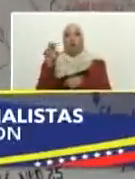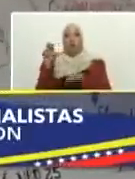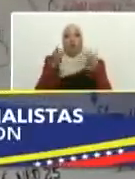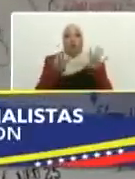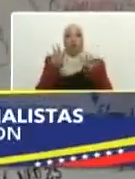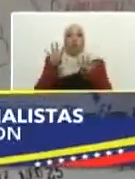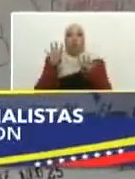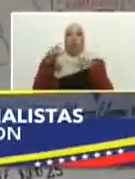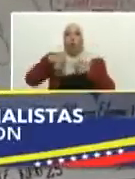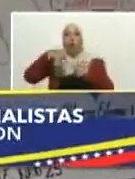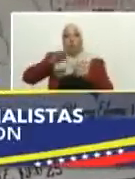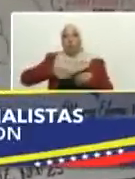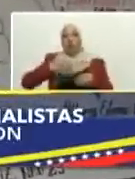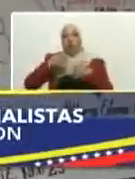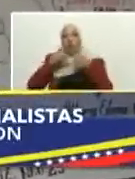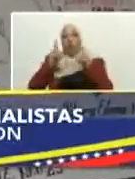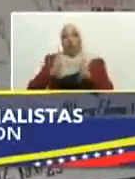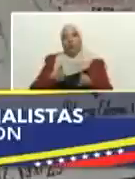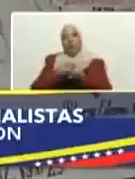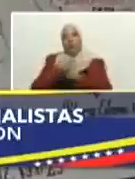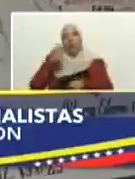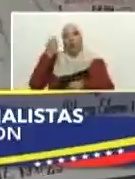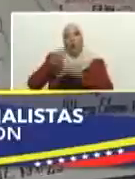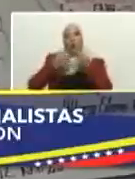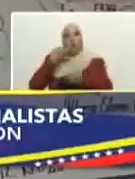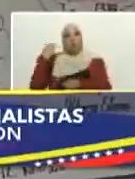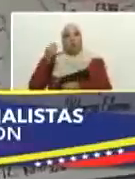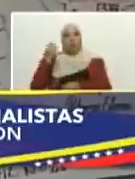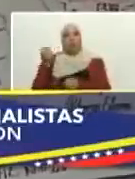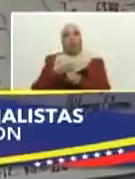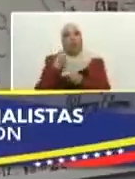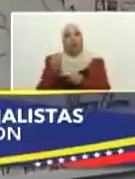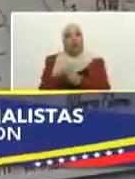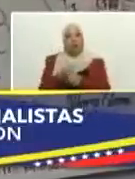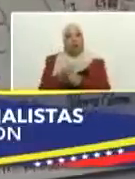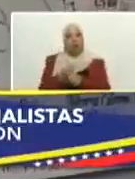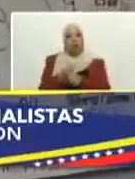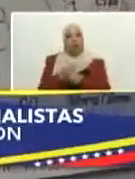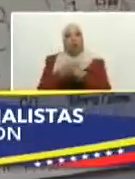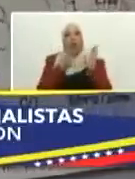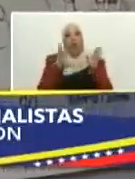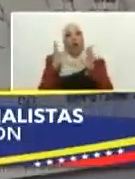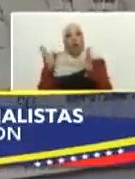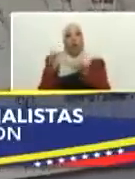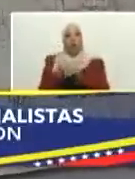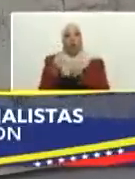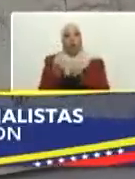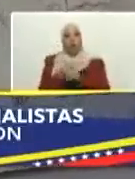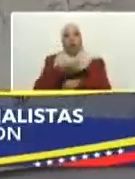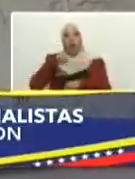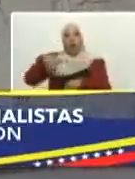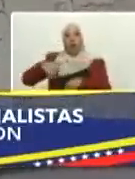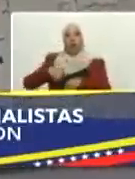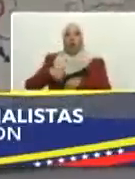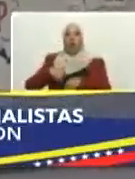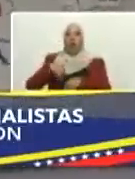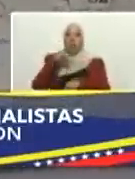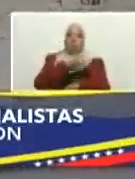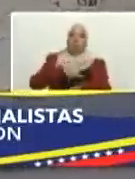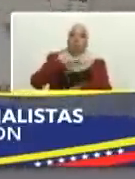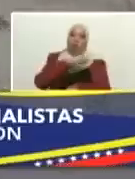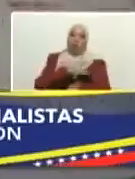429, y hoy podemos decir con el orgullo que trabajando articuladamente con todas las misiones,